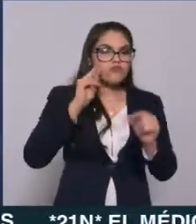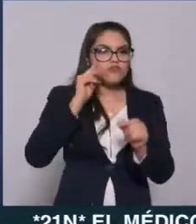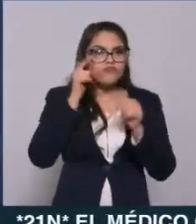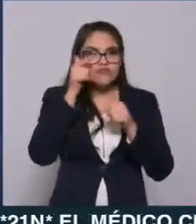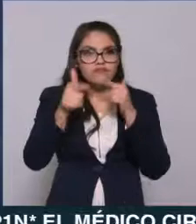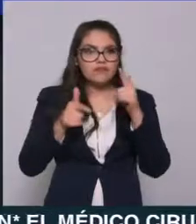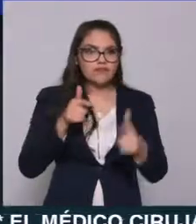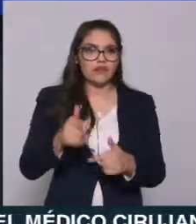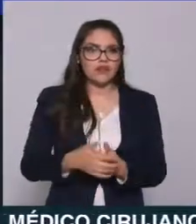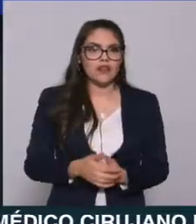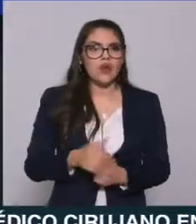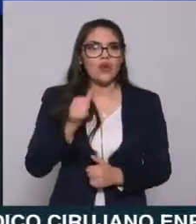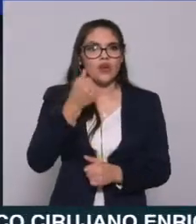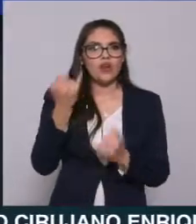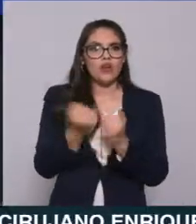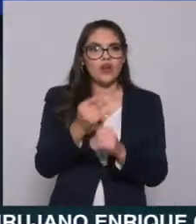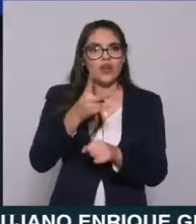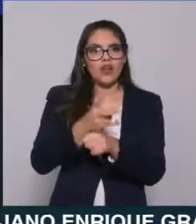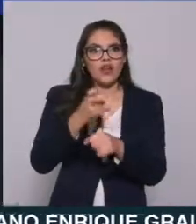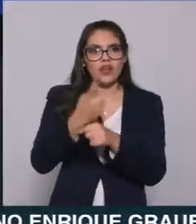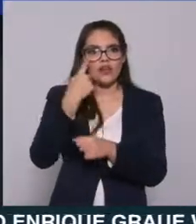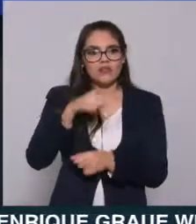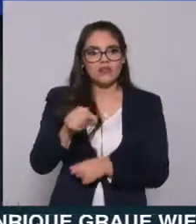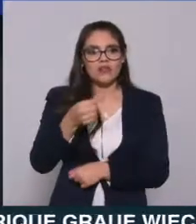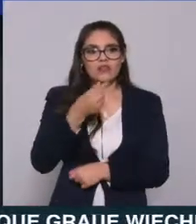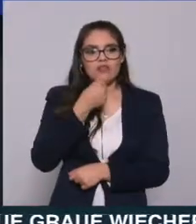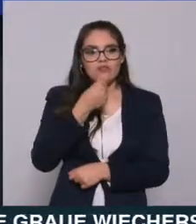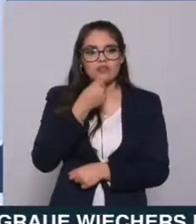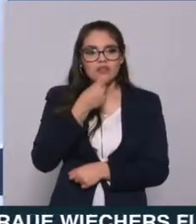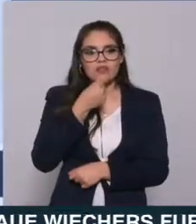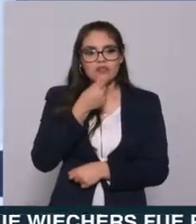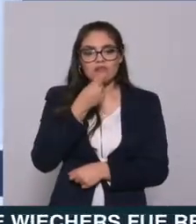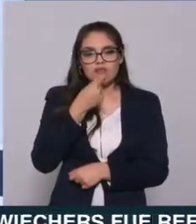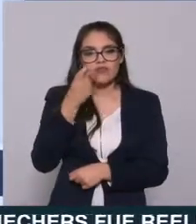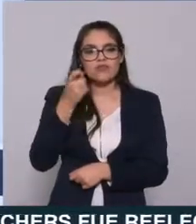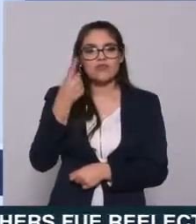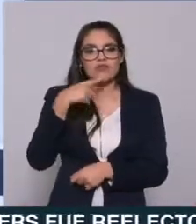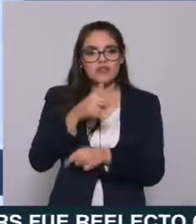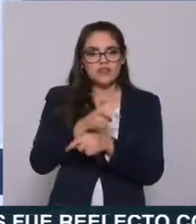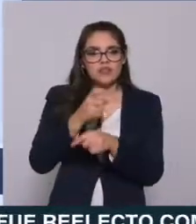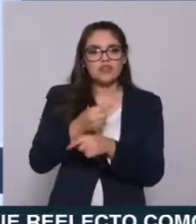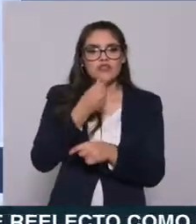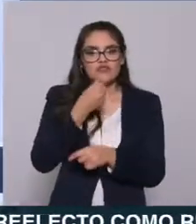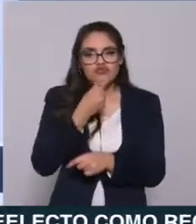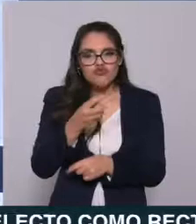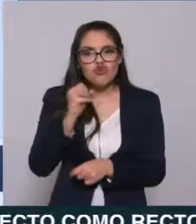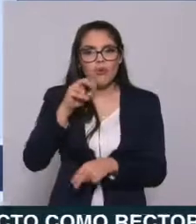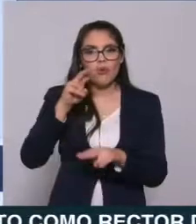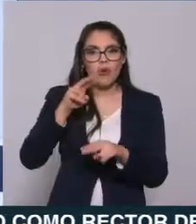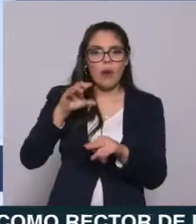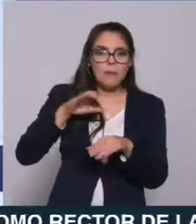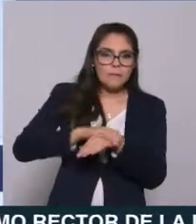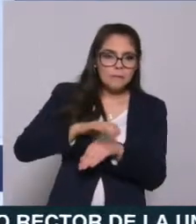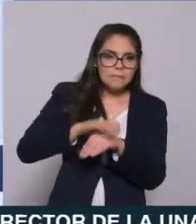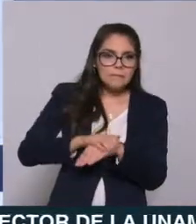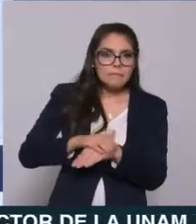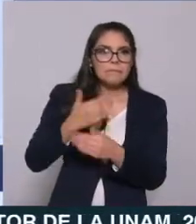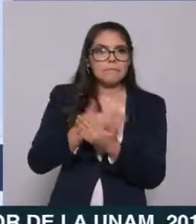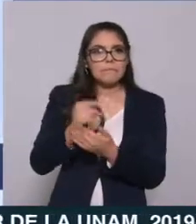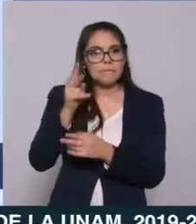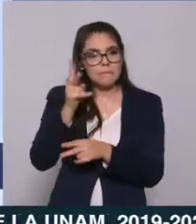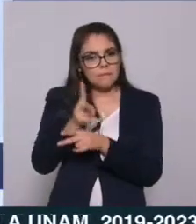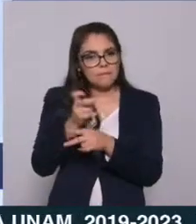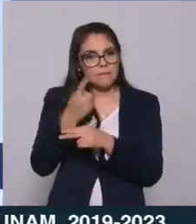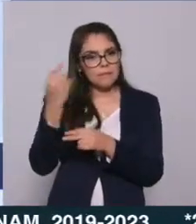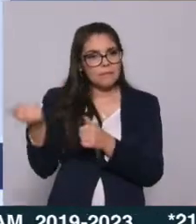más importante, la invitación para que el domingo vayan todos, ¿verdad, Good Rabbit? Que vayan los primos, los amigos, que se junten con la familia, Sí. que lleven a los papás, ¿no?